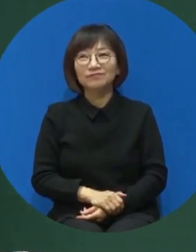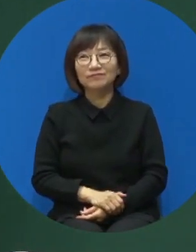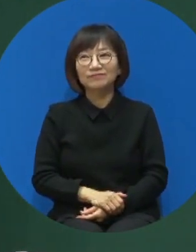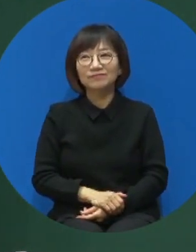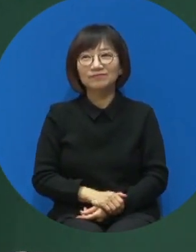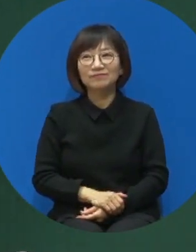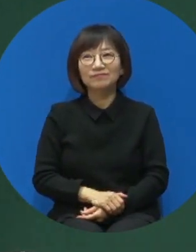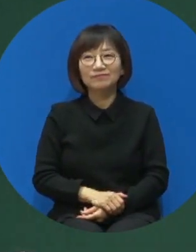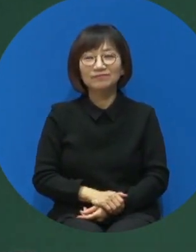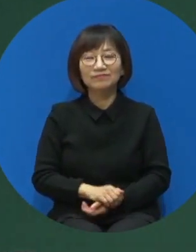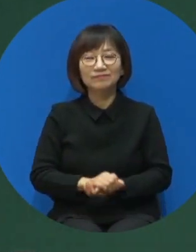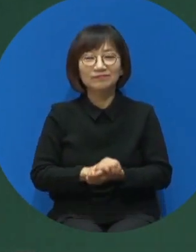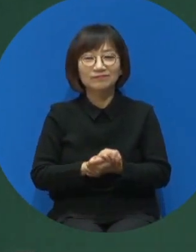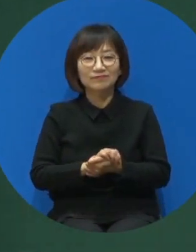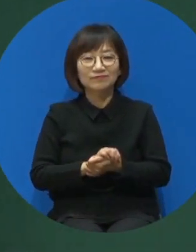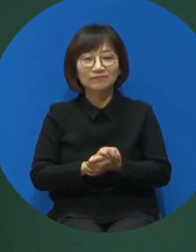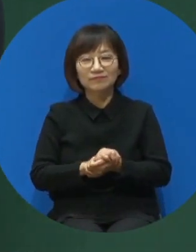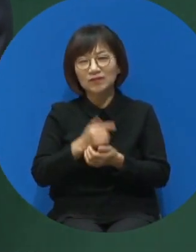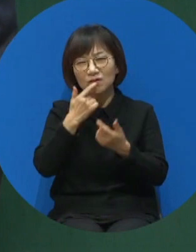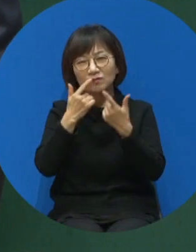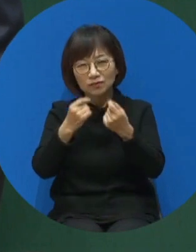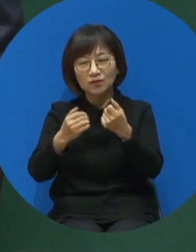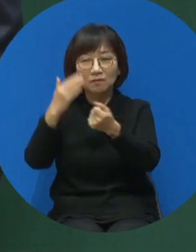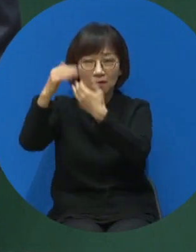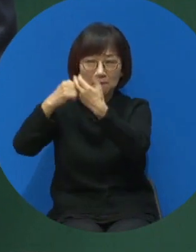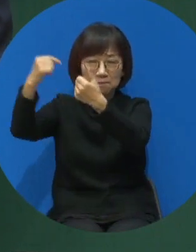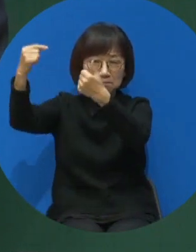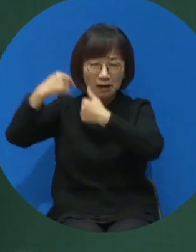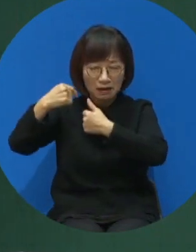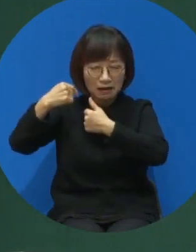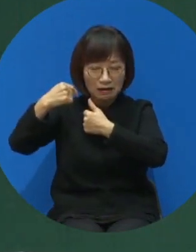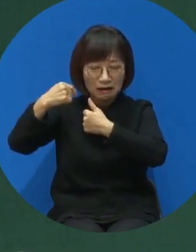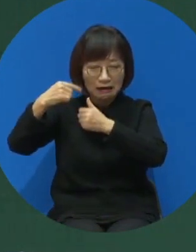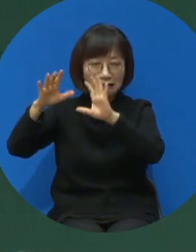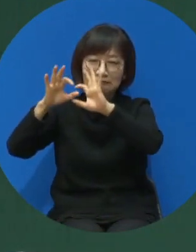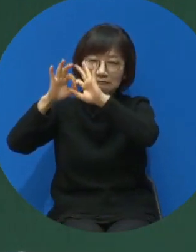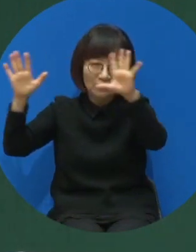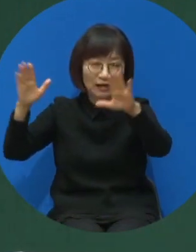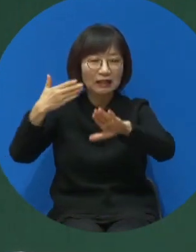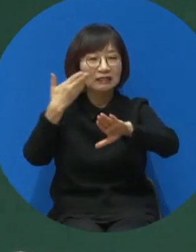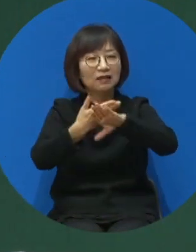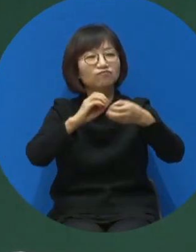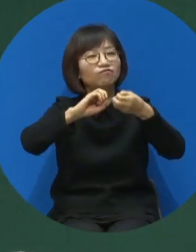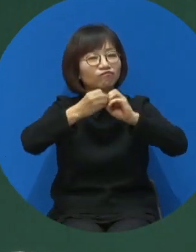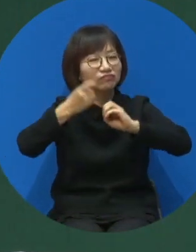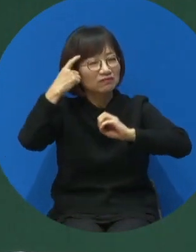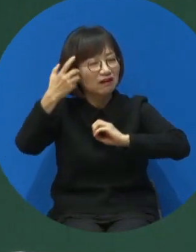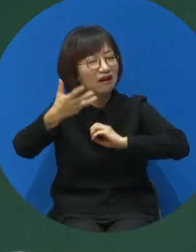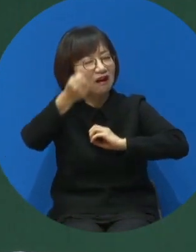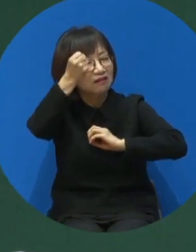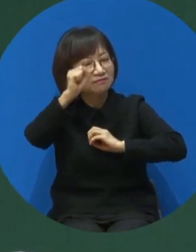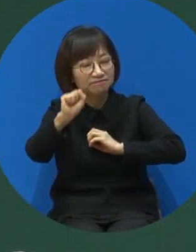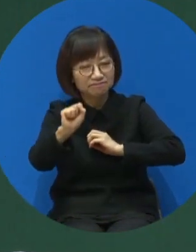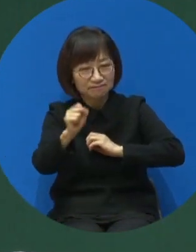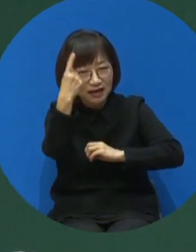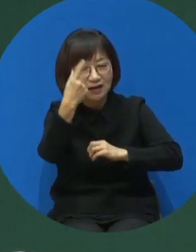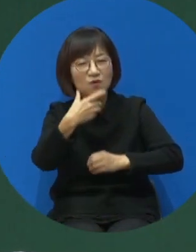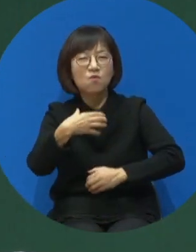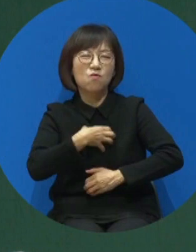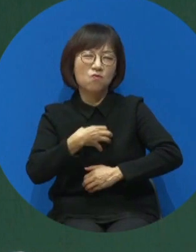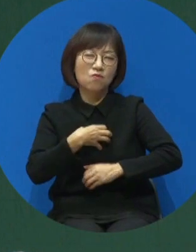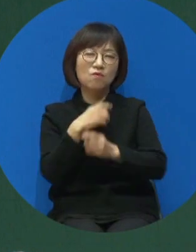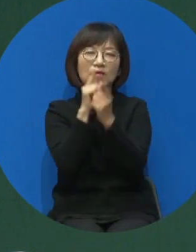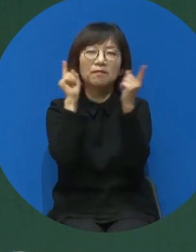a mi hermano si bien su visión los adultos sin ni siquiera darse cuenta están tomando cosas incorrectas por eso vienen